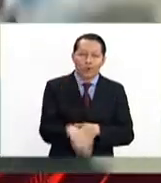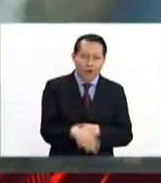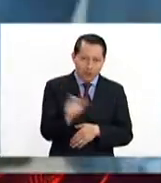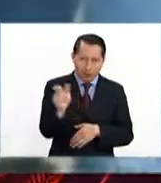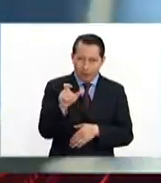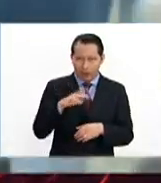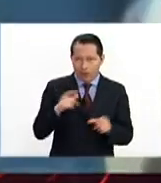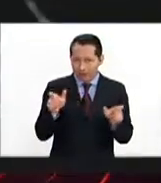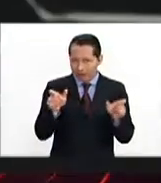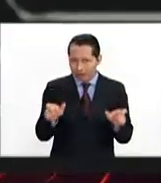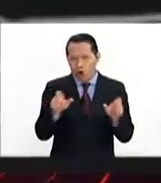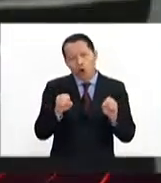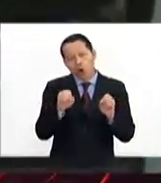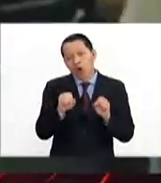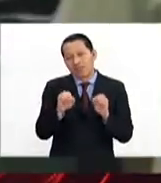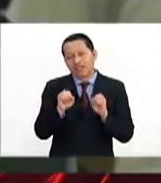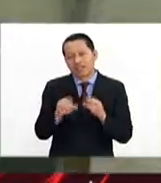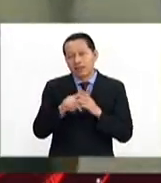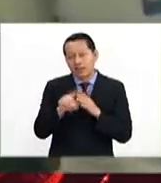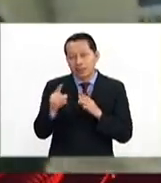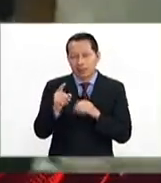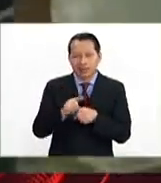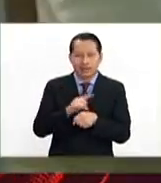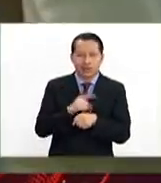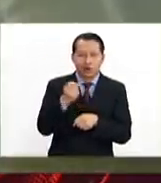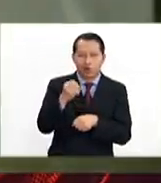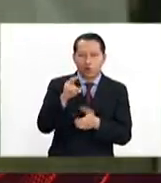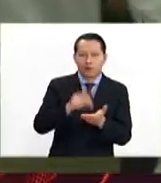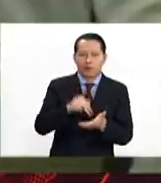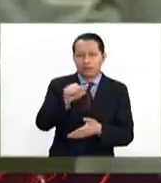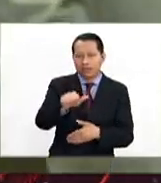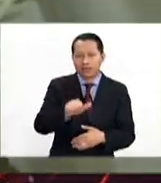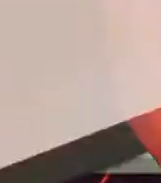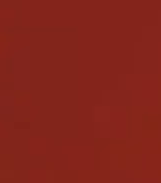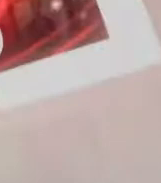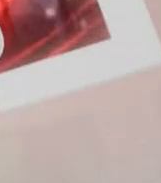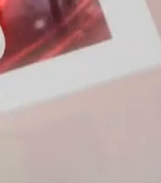custodia o de la Oficina de Migración desde octubre de 2016.